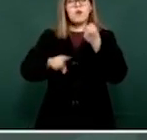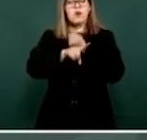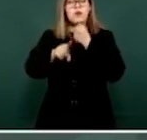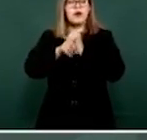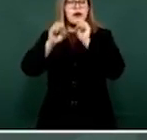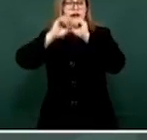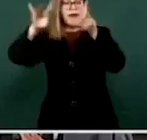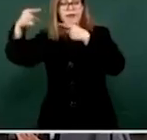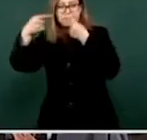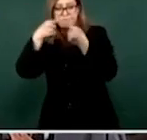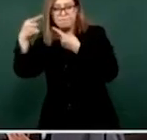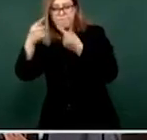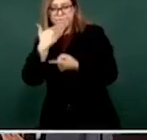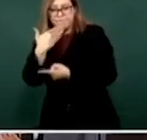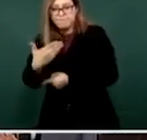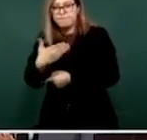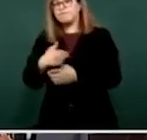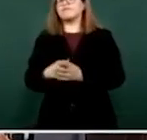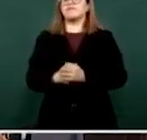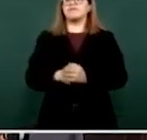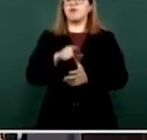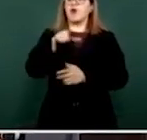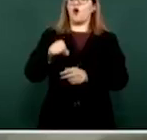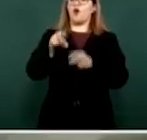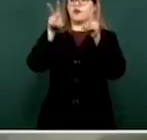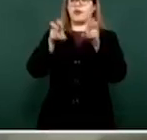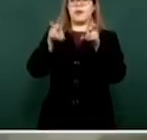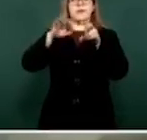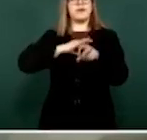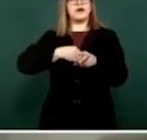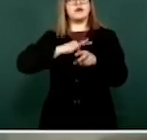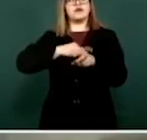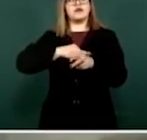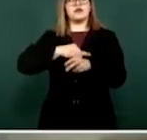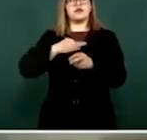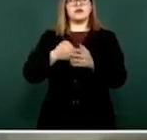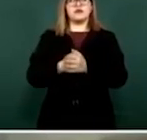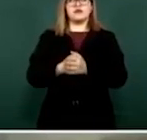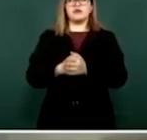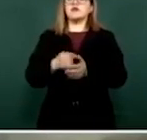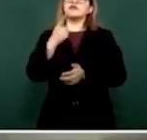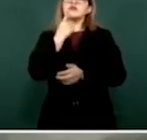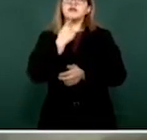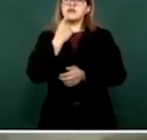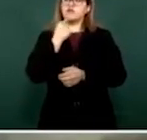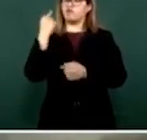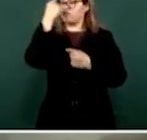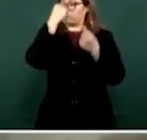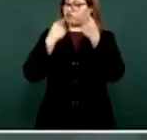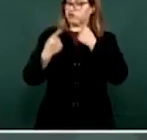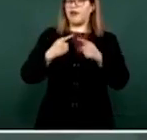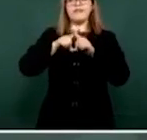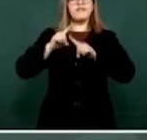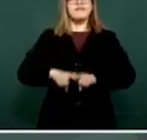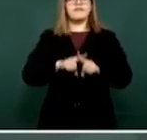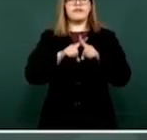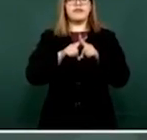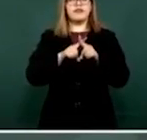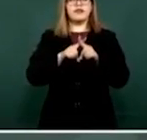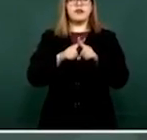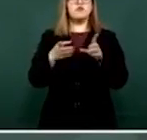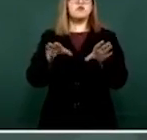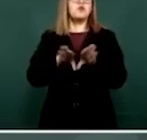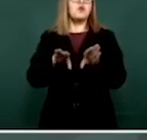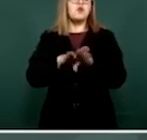el diálogo. ¿Y el tema del sarampión rápidamente? No tenemos registrado. ¿No